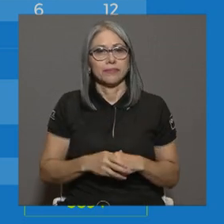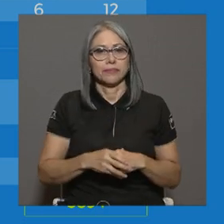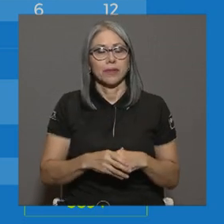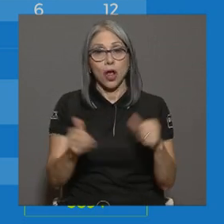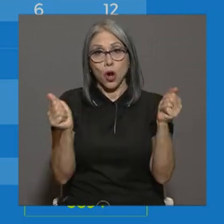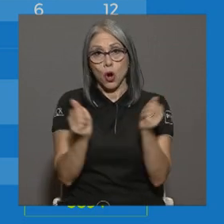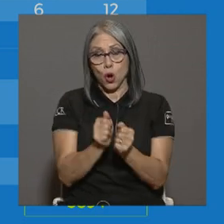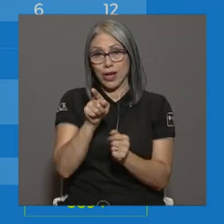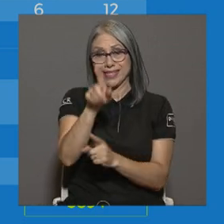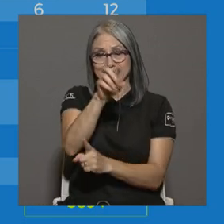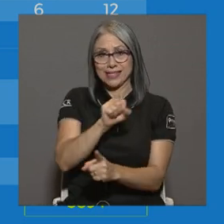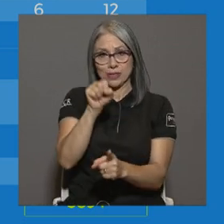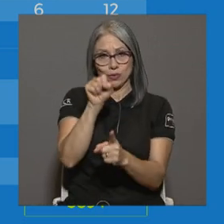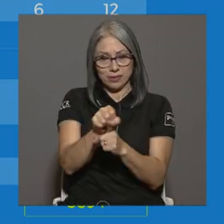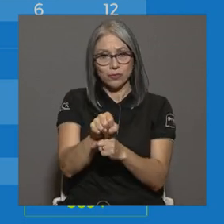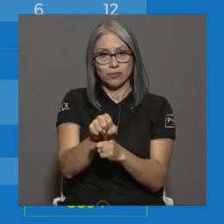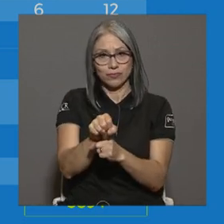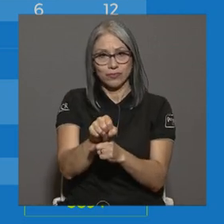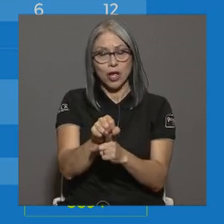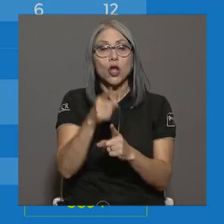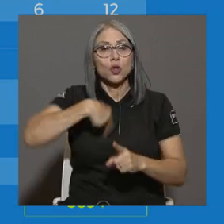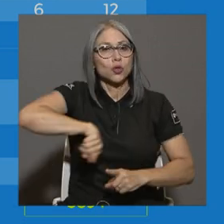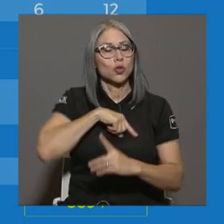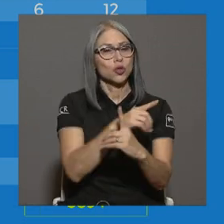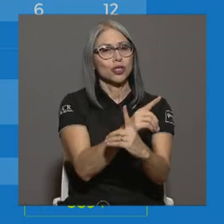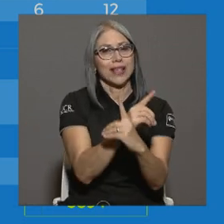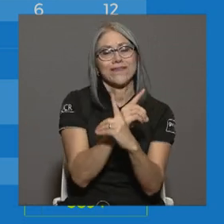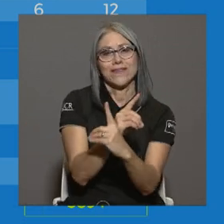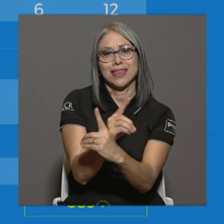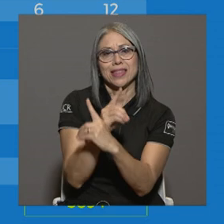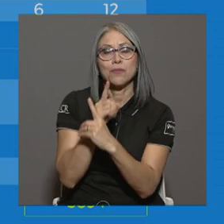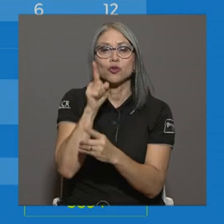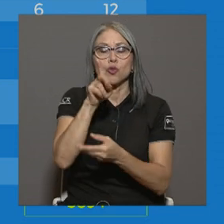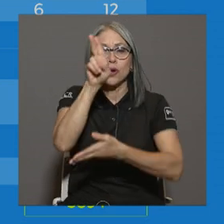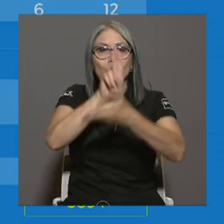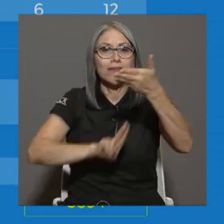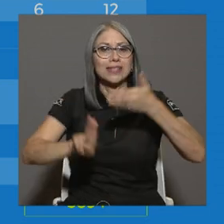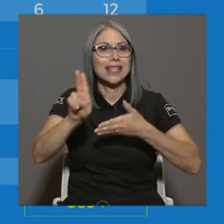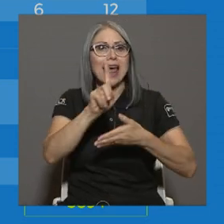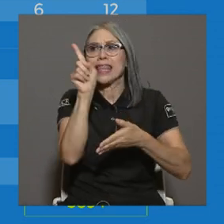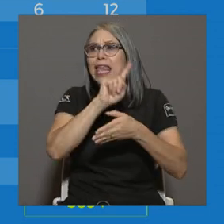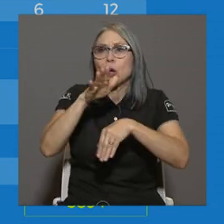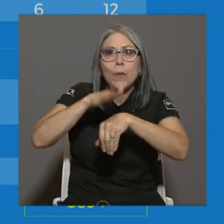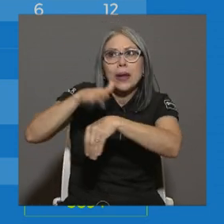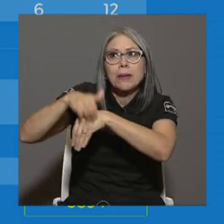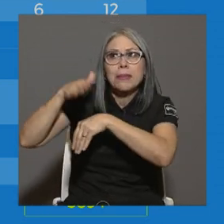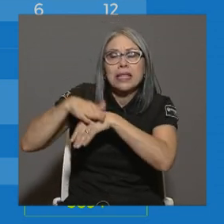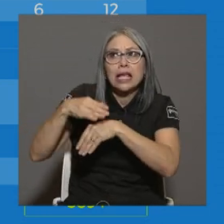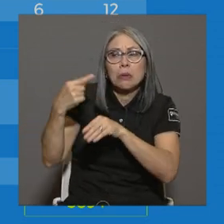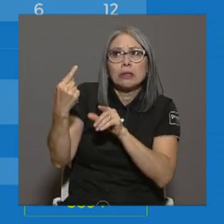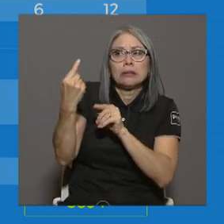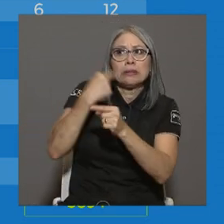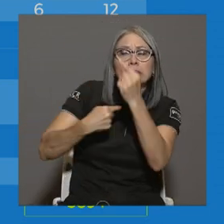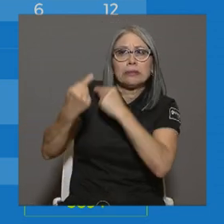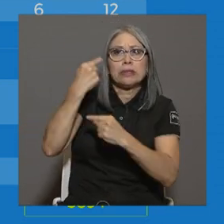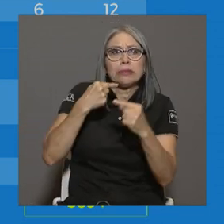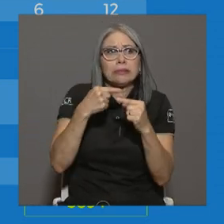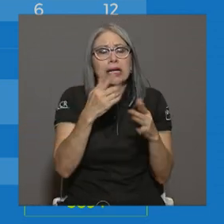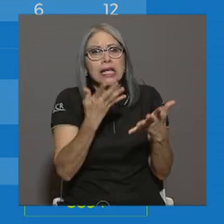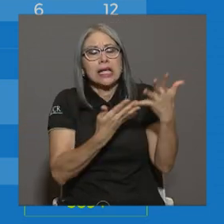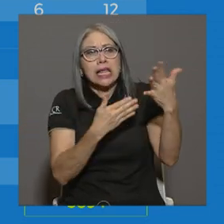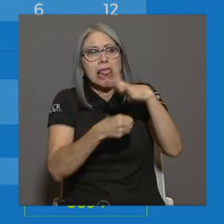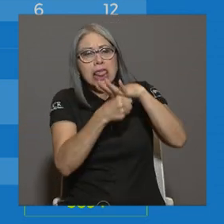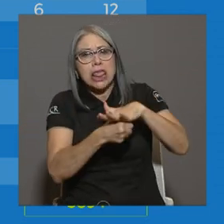Bajo este contexto, defendimos una universidad que no se deja amedrentar ante amenazas, anuncios